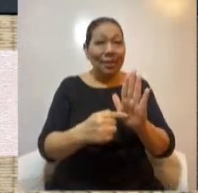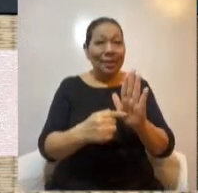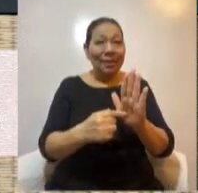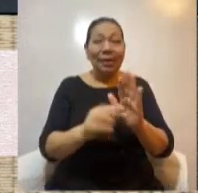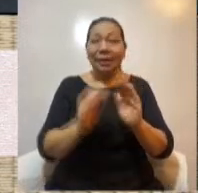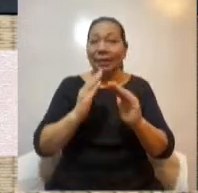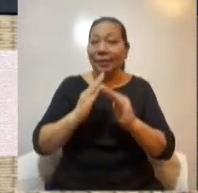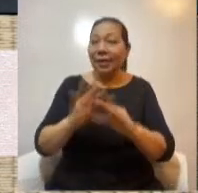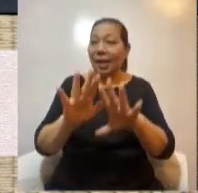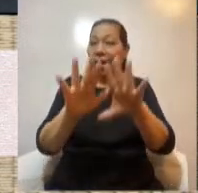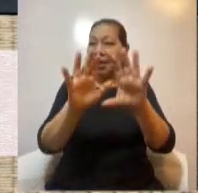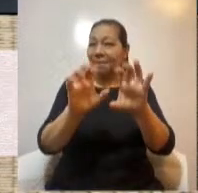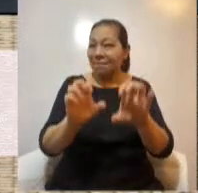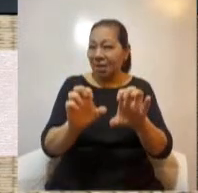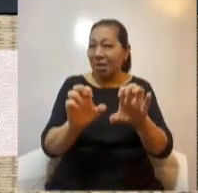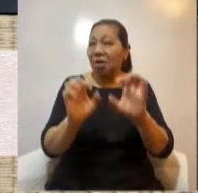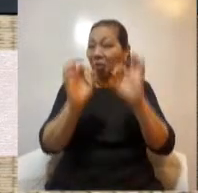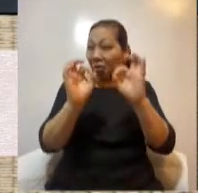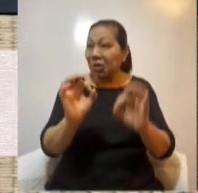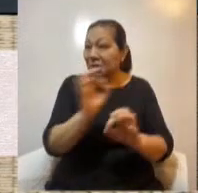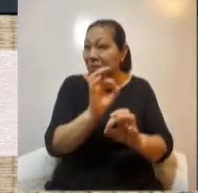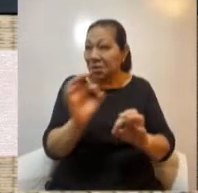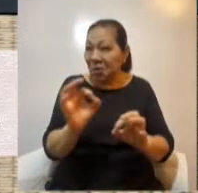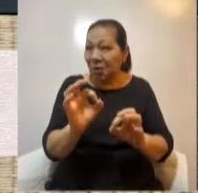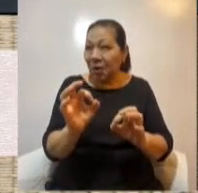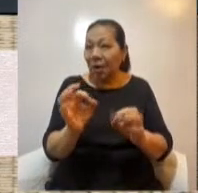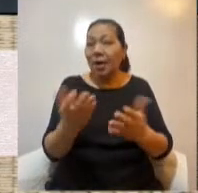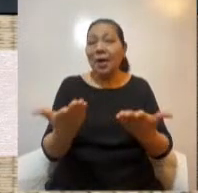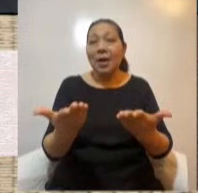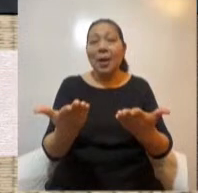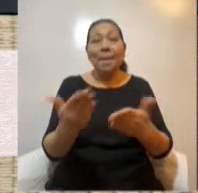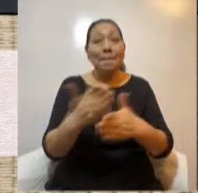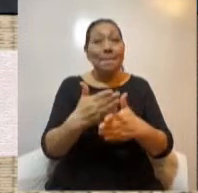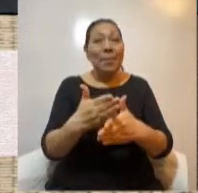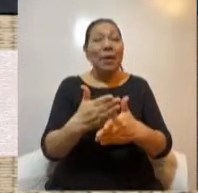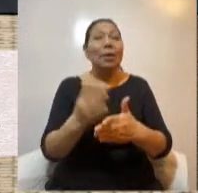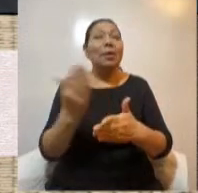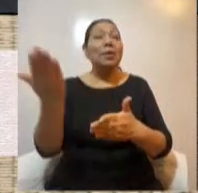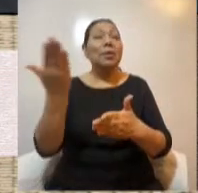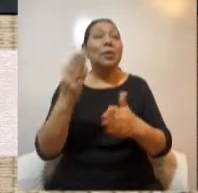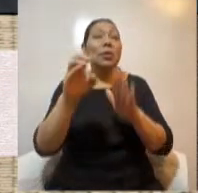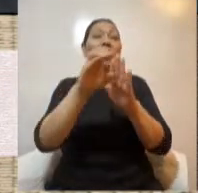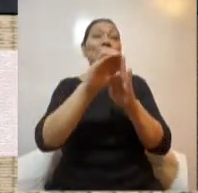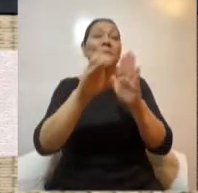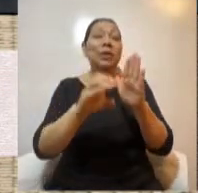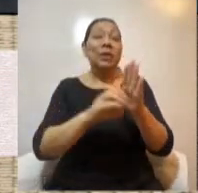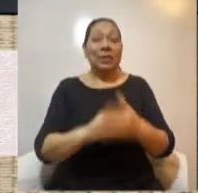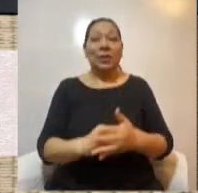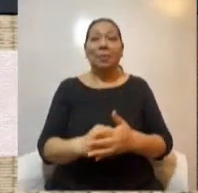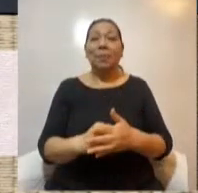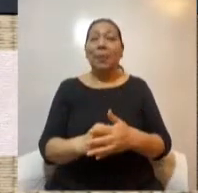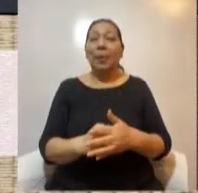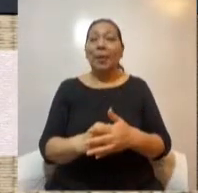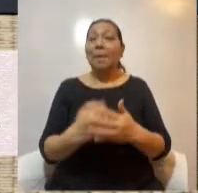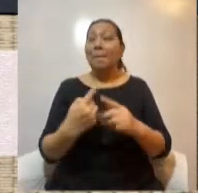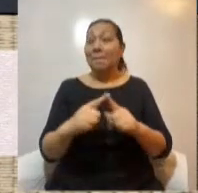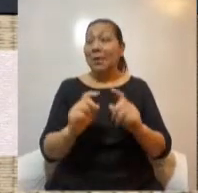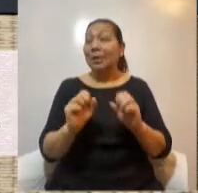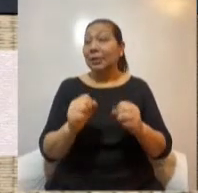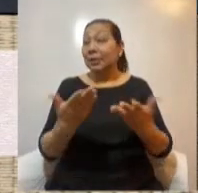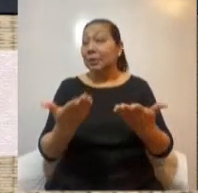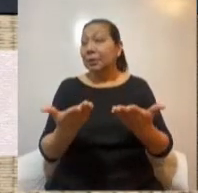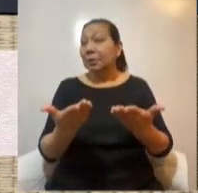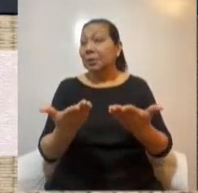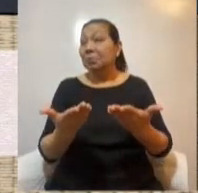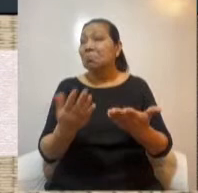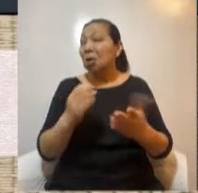prescindir, sin dejar de evaluar si ésta es conforme o no a la parte dogmática de la Constitución. Si quieres,